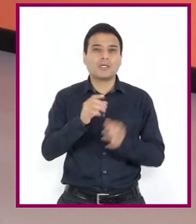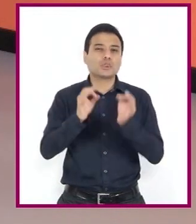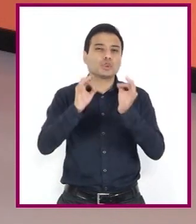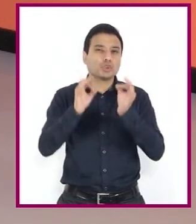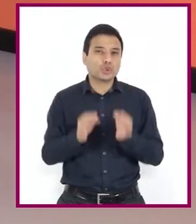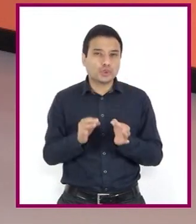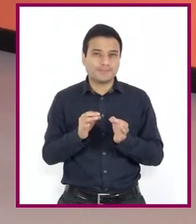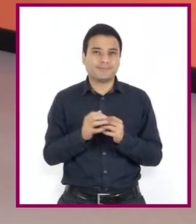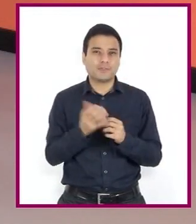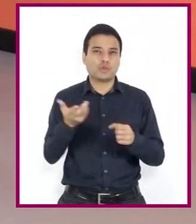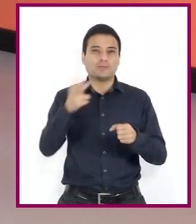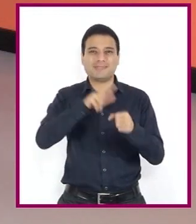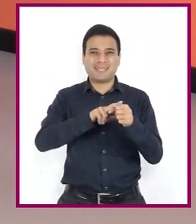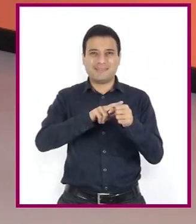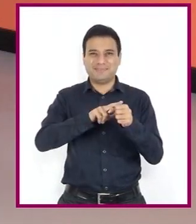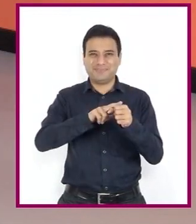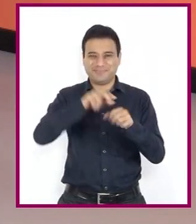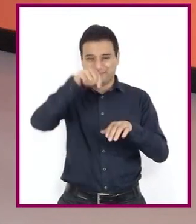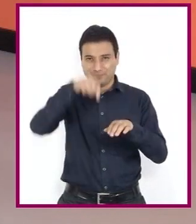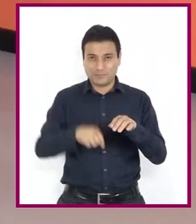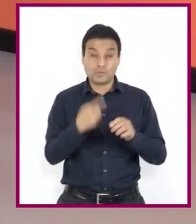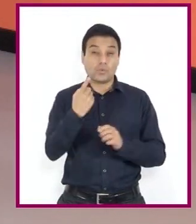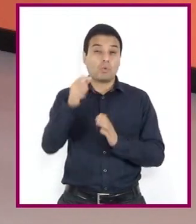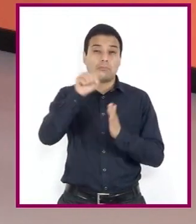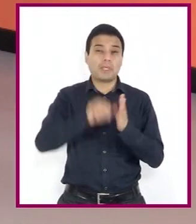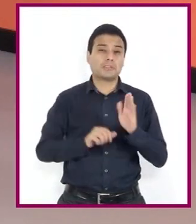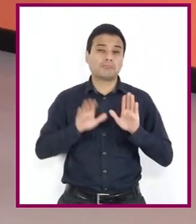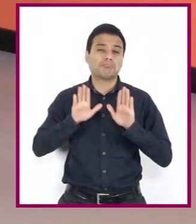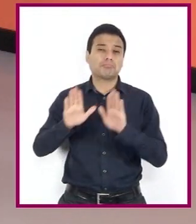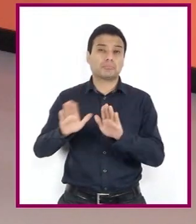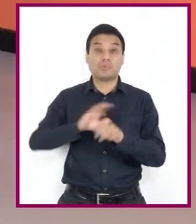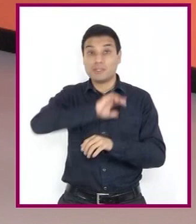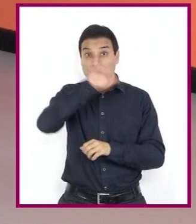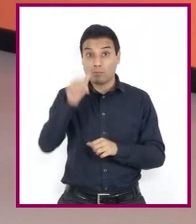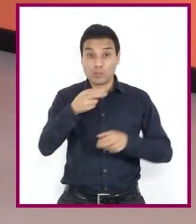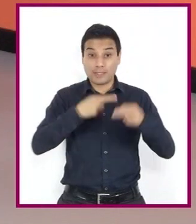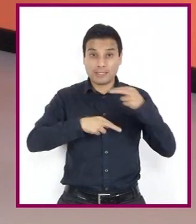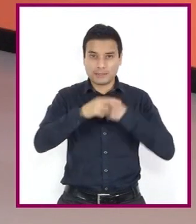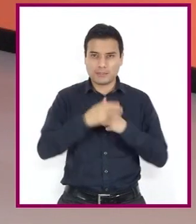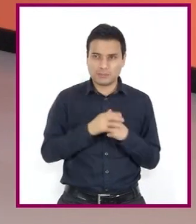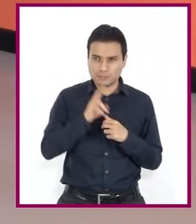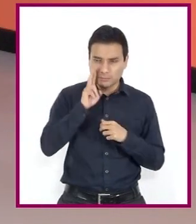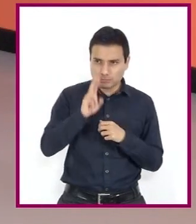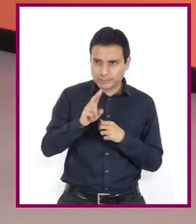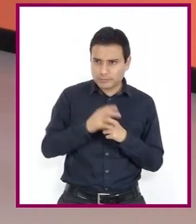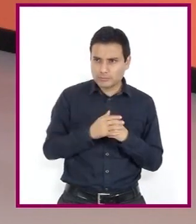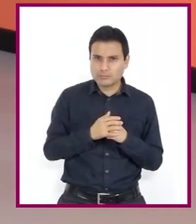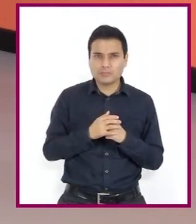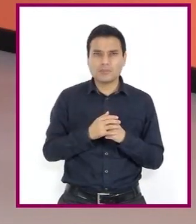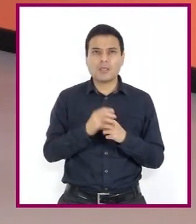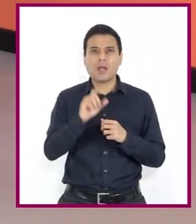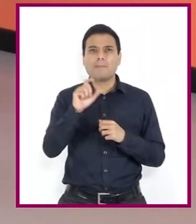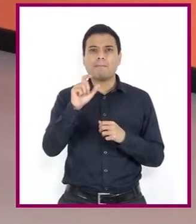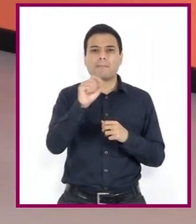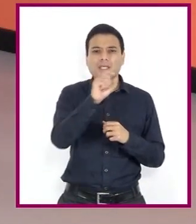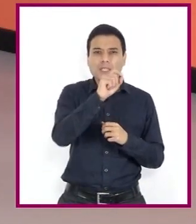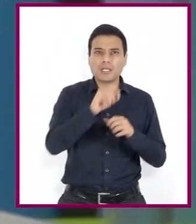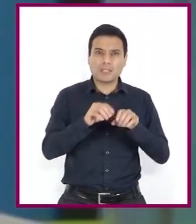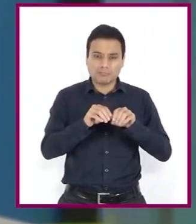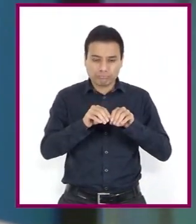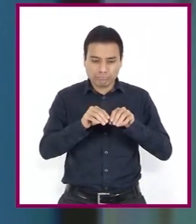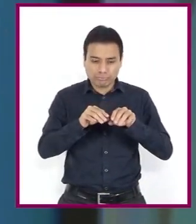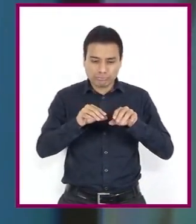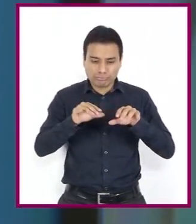sótano de un hospital, por más de un mes y que al regresar observó que muchos de sus cultivos de bacterias ya